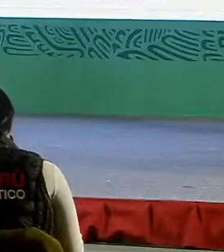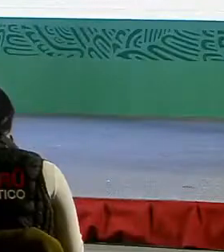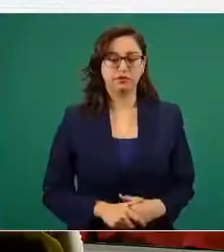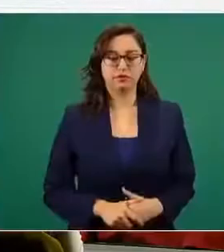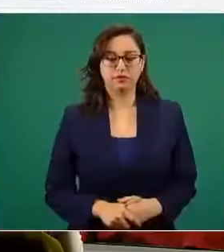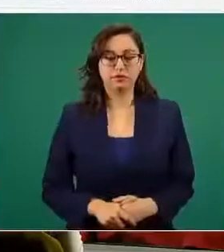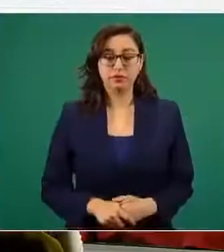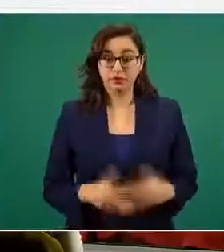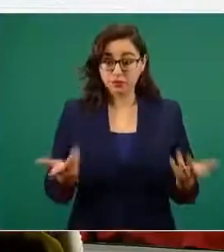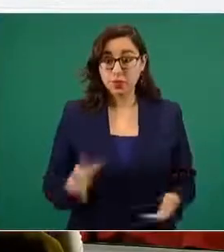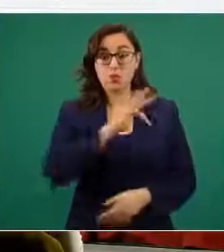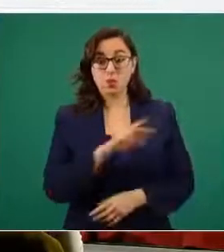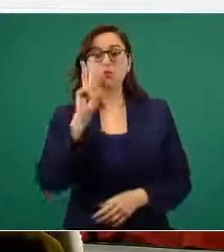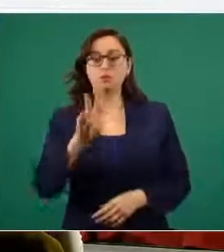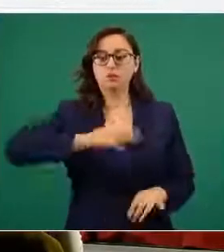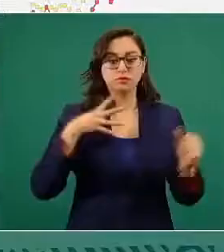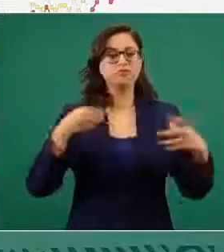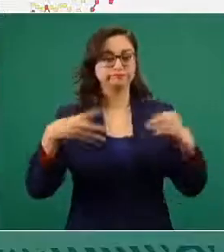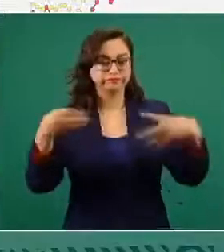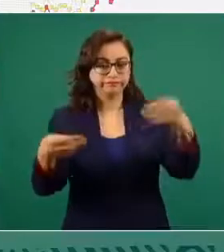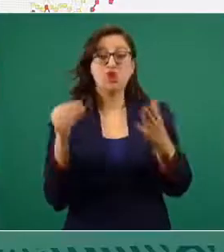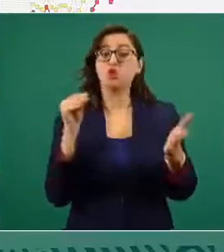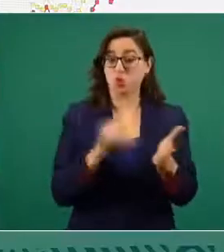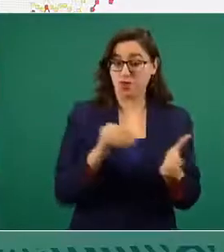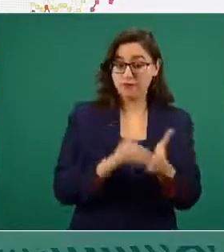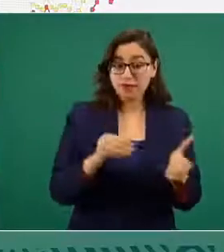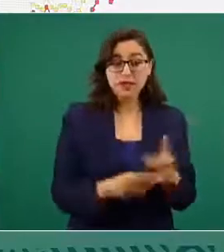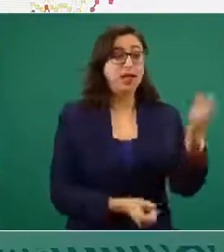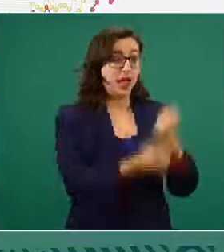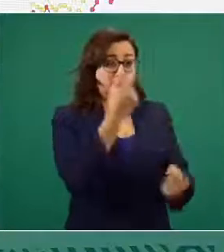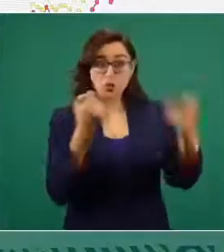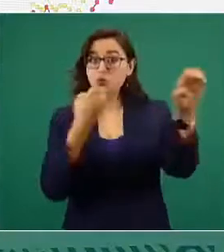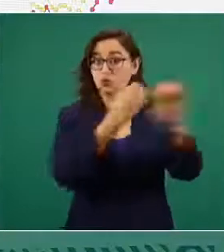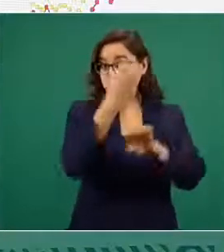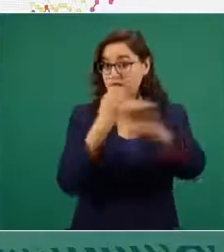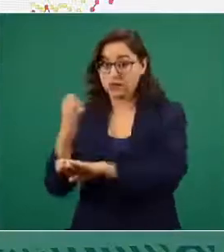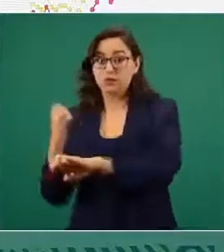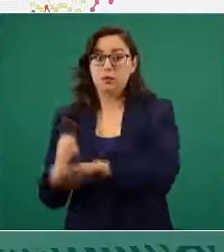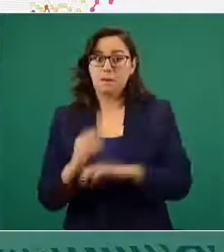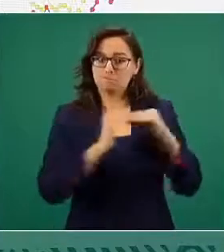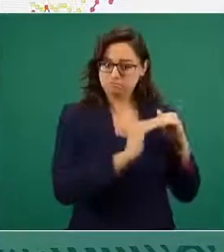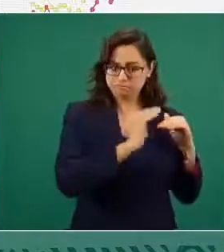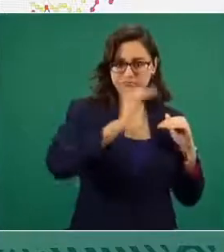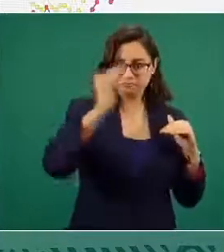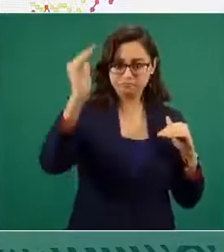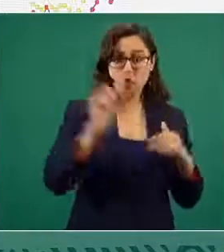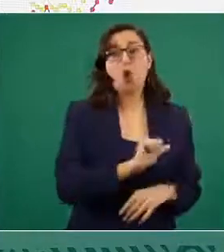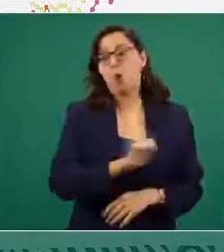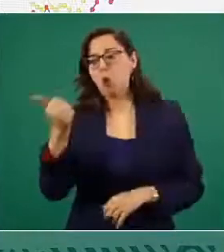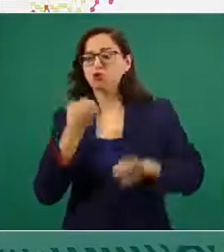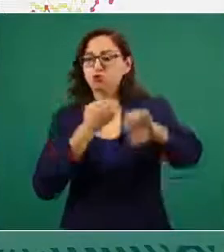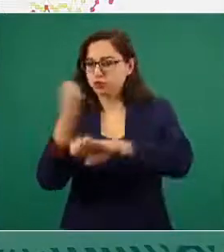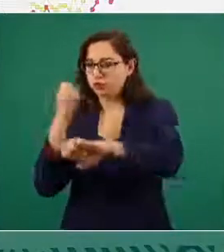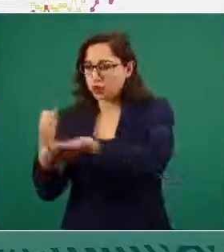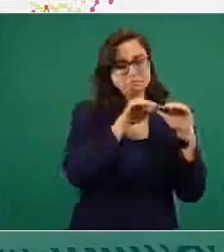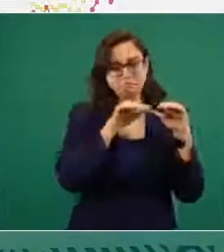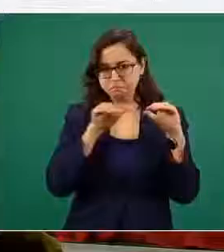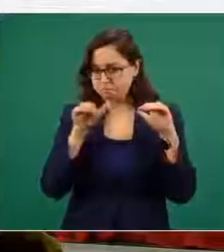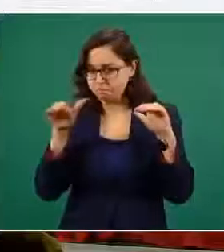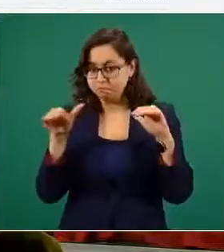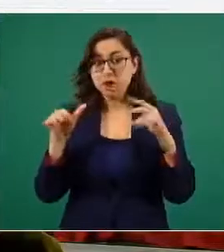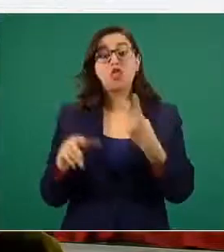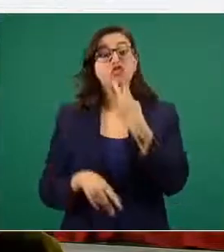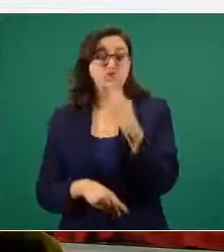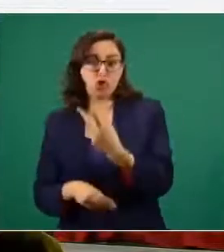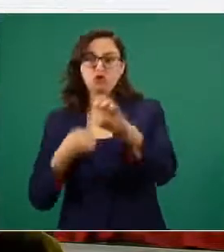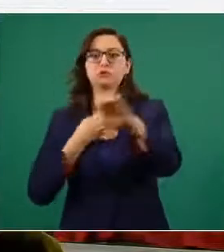hemos destacado ya desde el mes de junio del año pasado. En este momento hay algunos estados que fueron aquí destacados que tienen tendencias a la alza, hay otros que encontraron ya su punto de estabilidad y